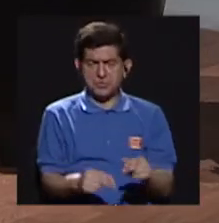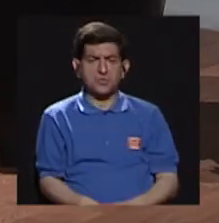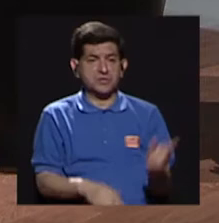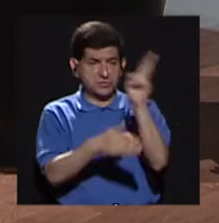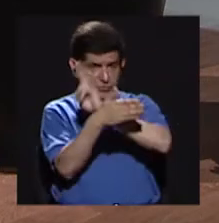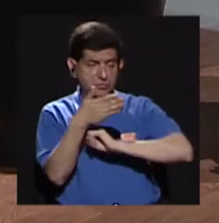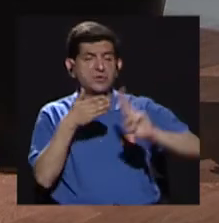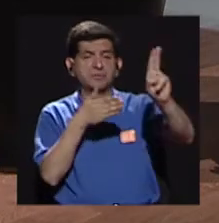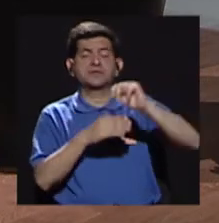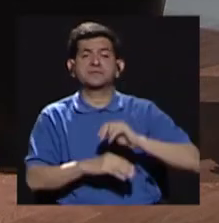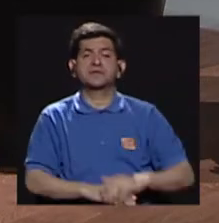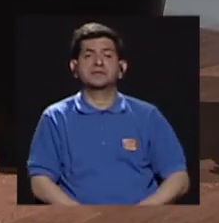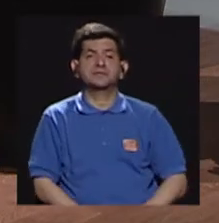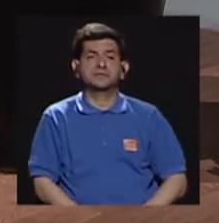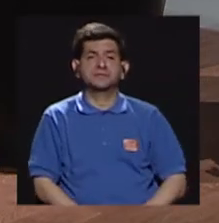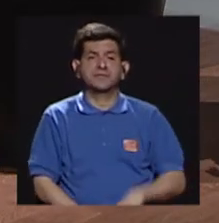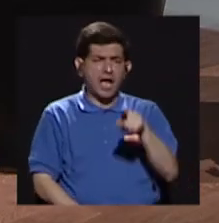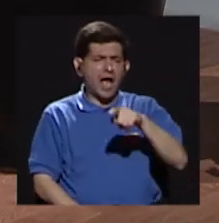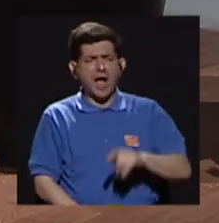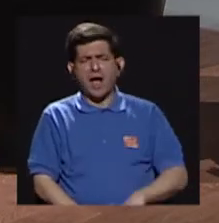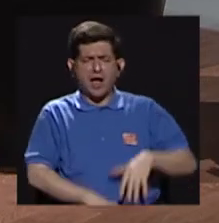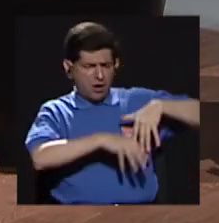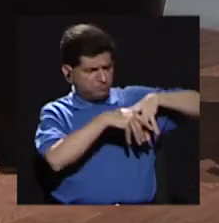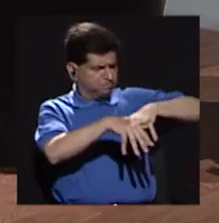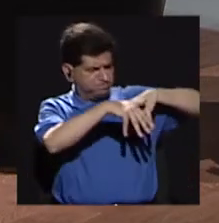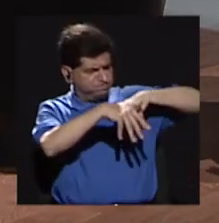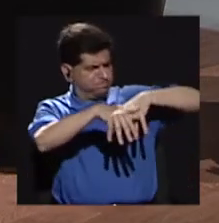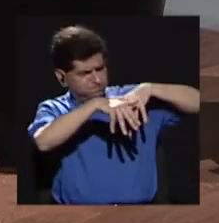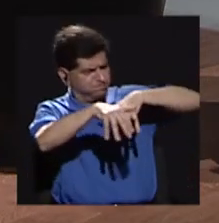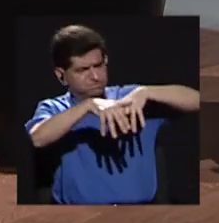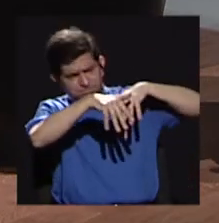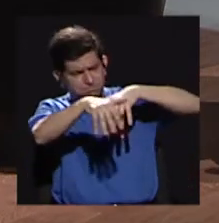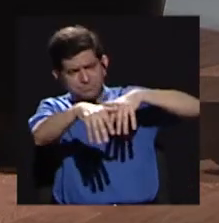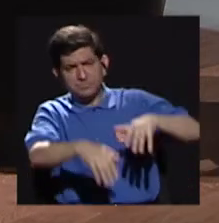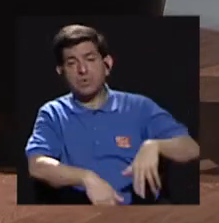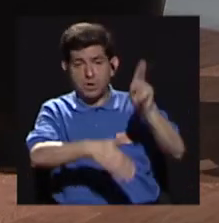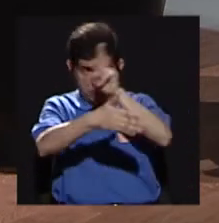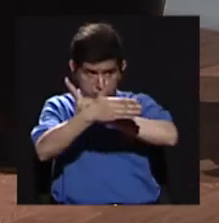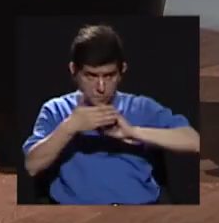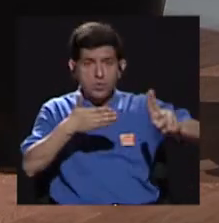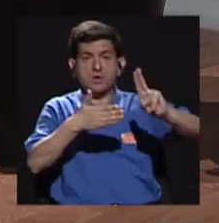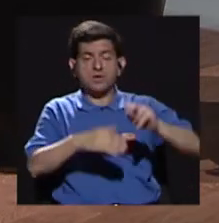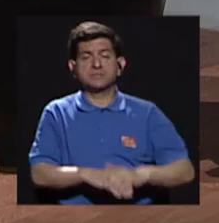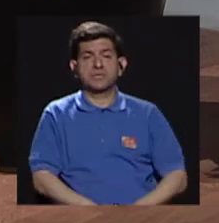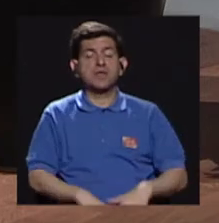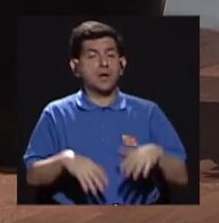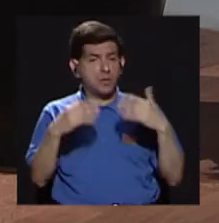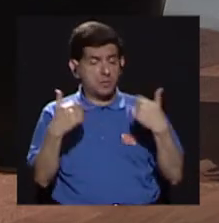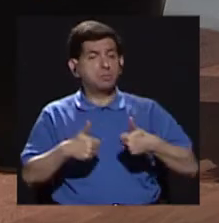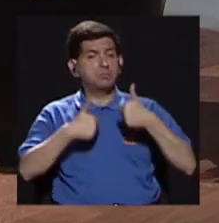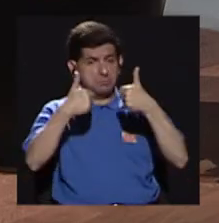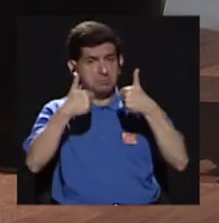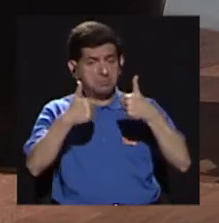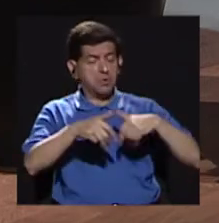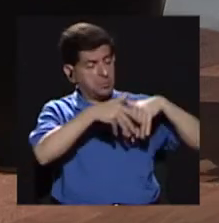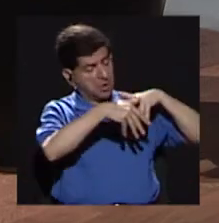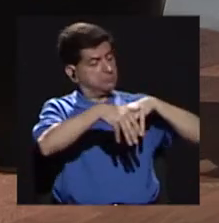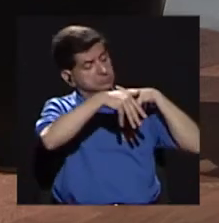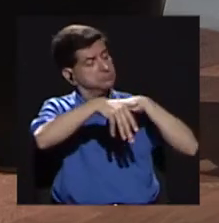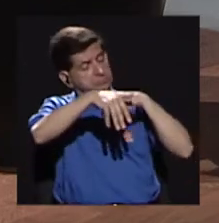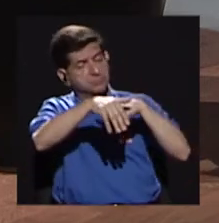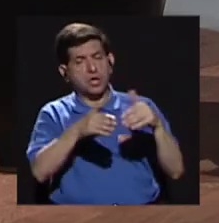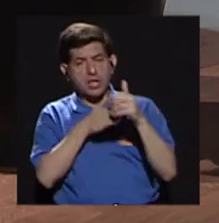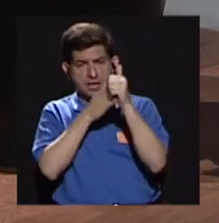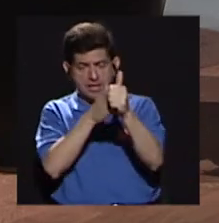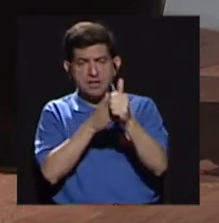universidades una movilización de las universidades una buena movilización liderada